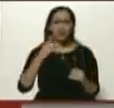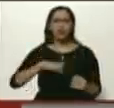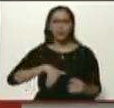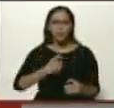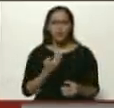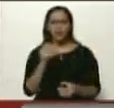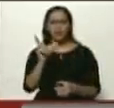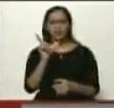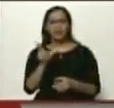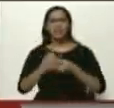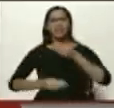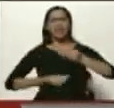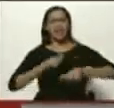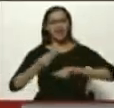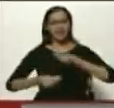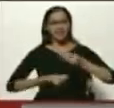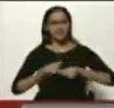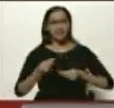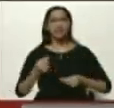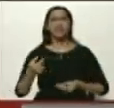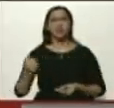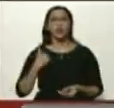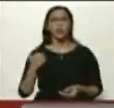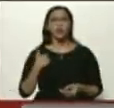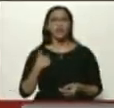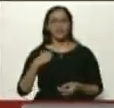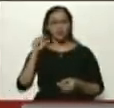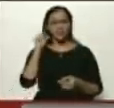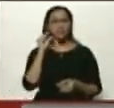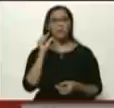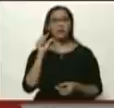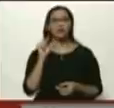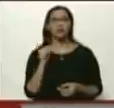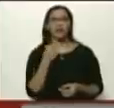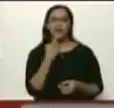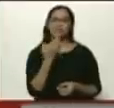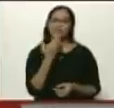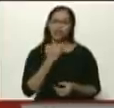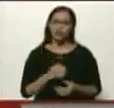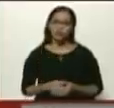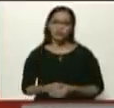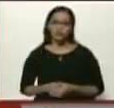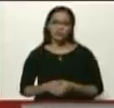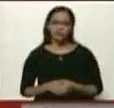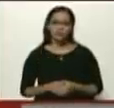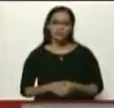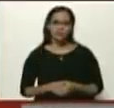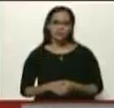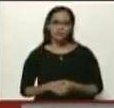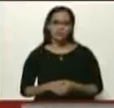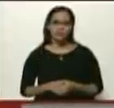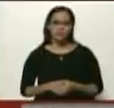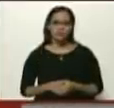partido de hacer. Y yo aprovecho este momento para decir algo.